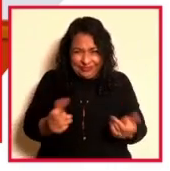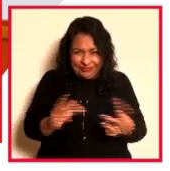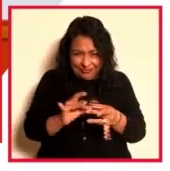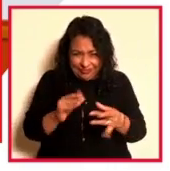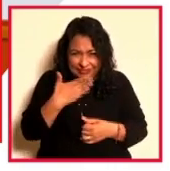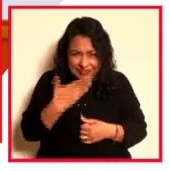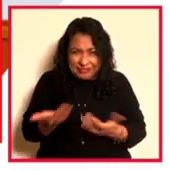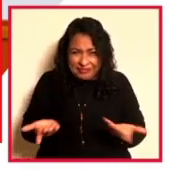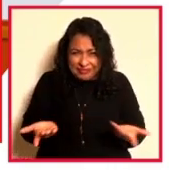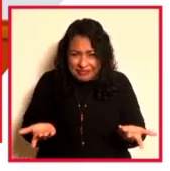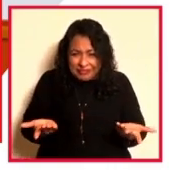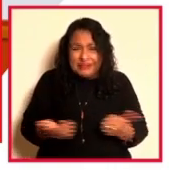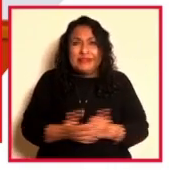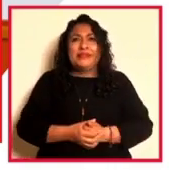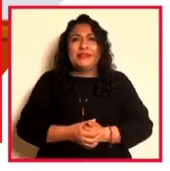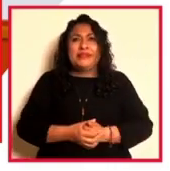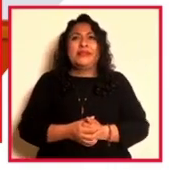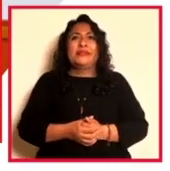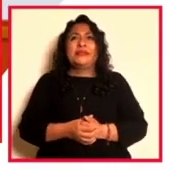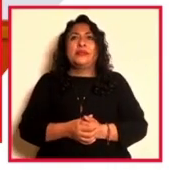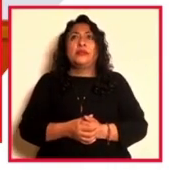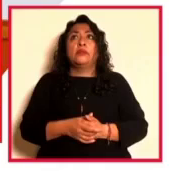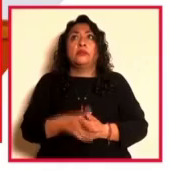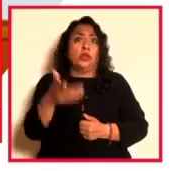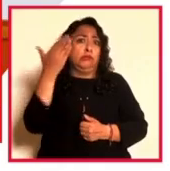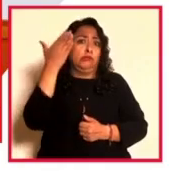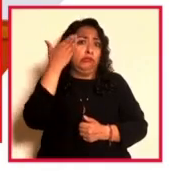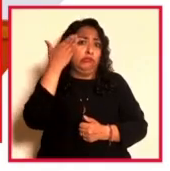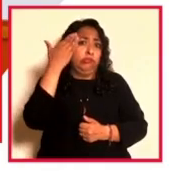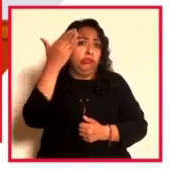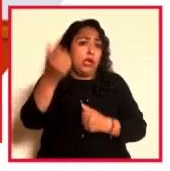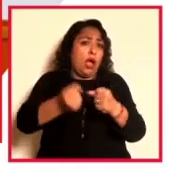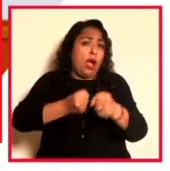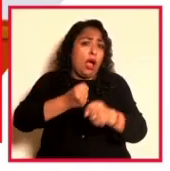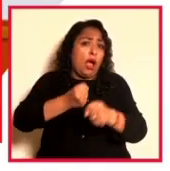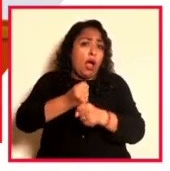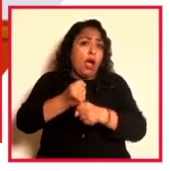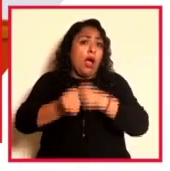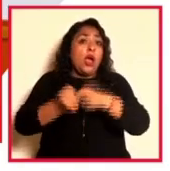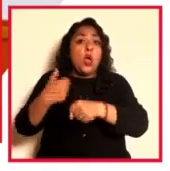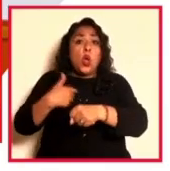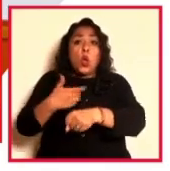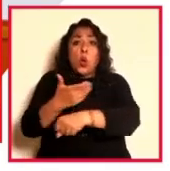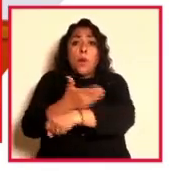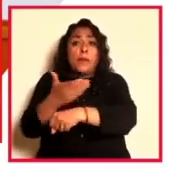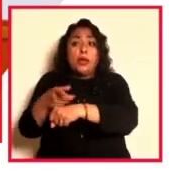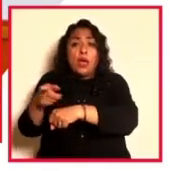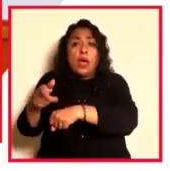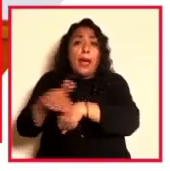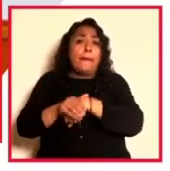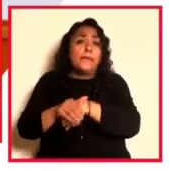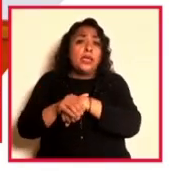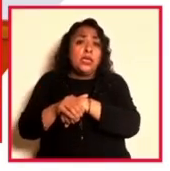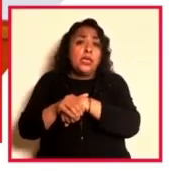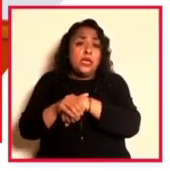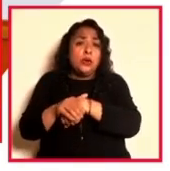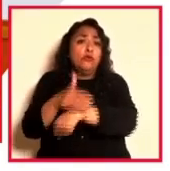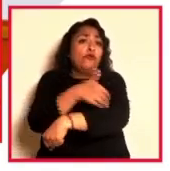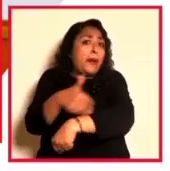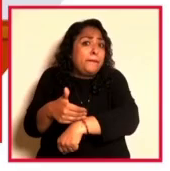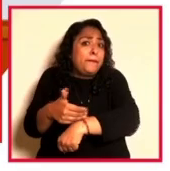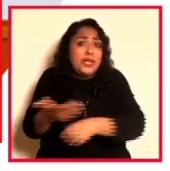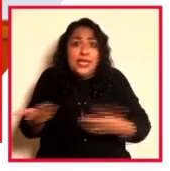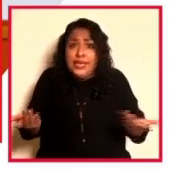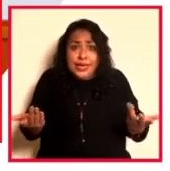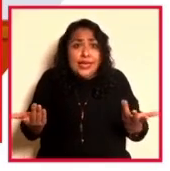pero ahí llevo ya muchísimos años mis compañeros son mis amigos pero son también mi familia me han